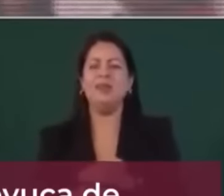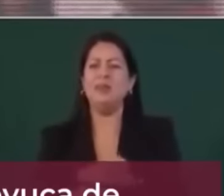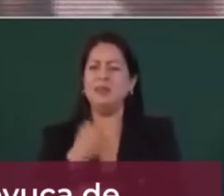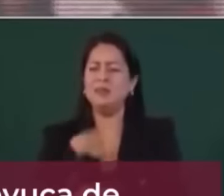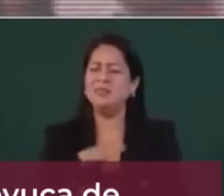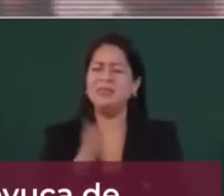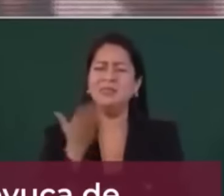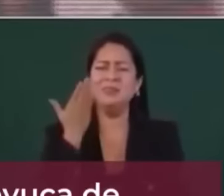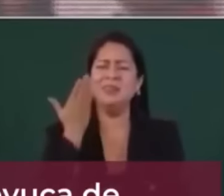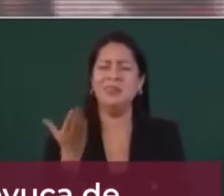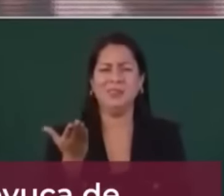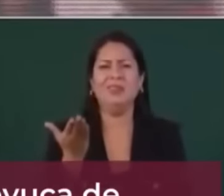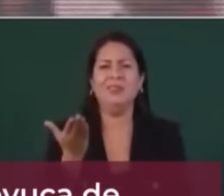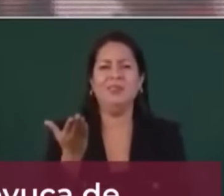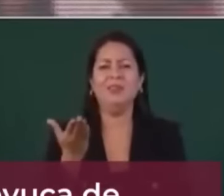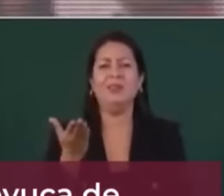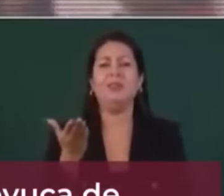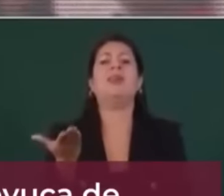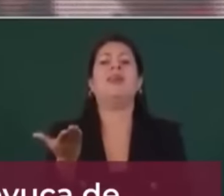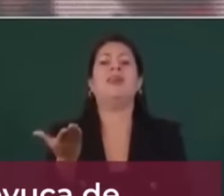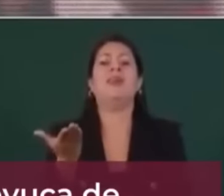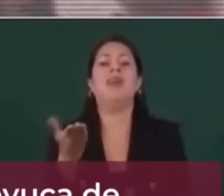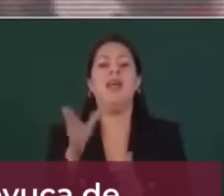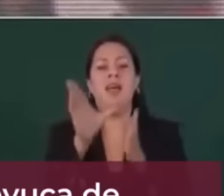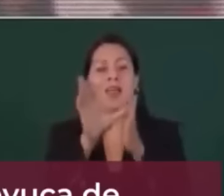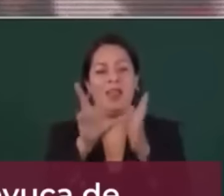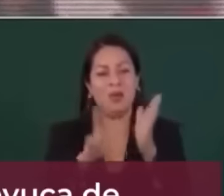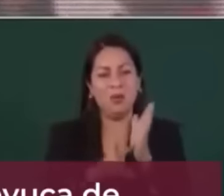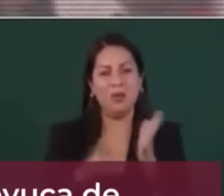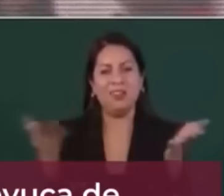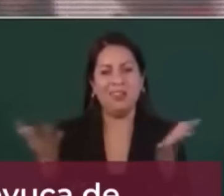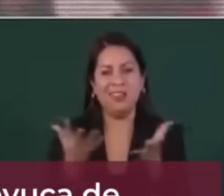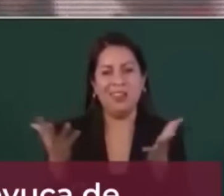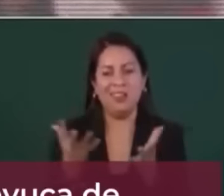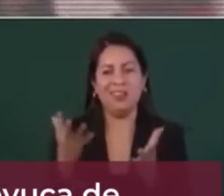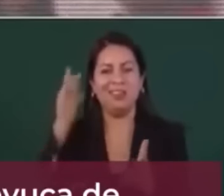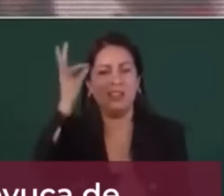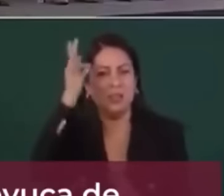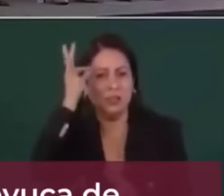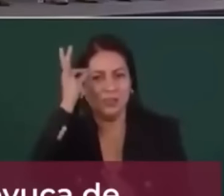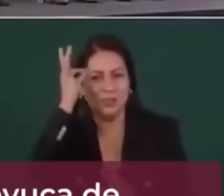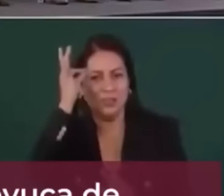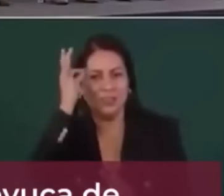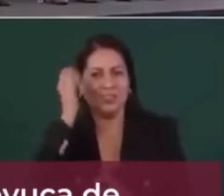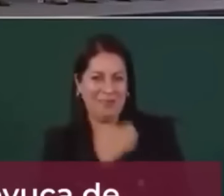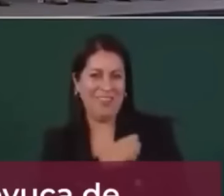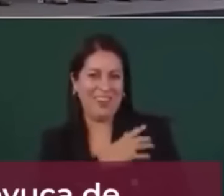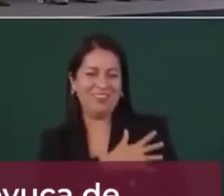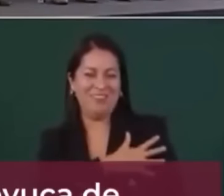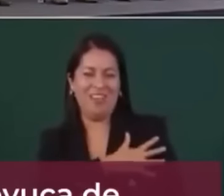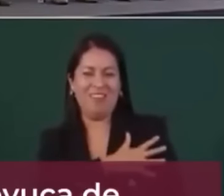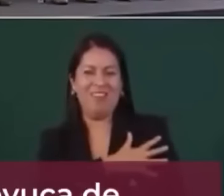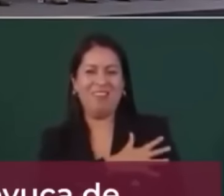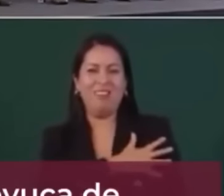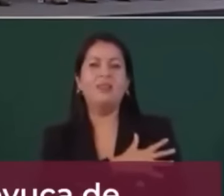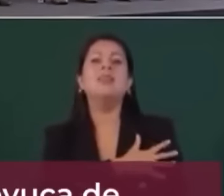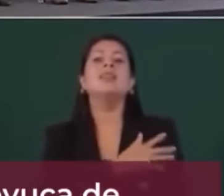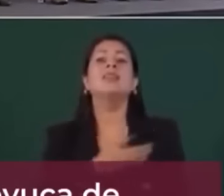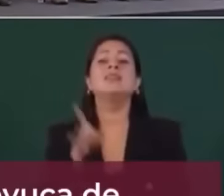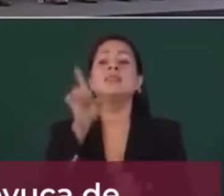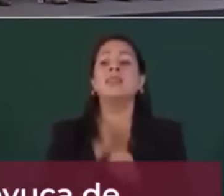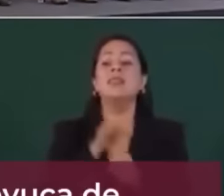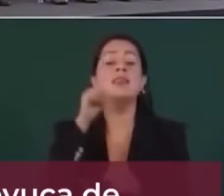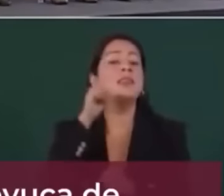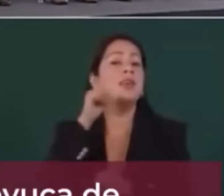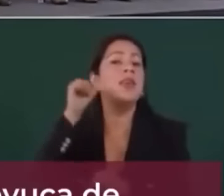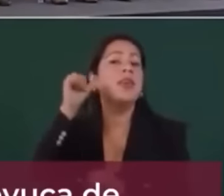López Obrador, la titular de Educación afirmó que se trabaja junto con madres y padres de familia para organizar asambleas en las escuelas con